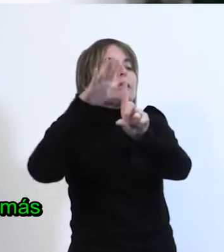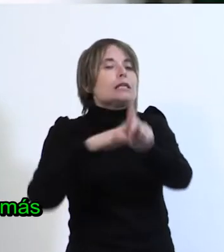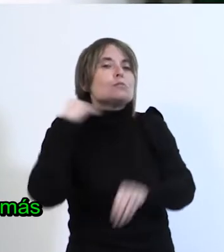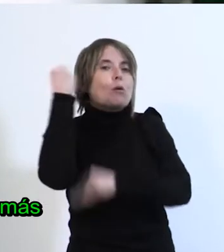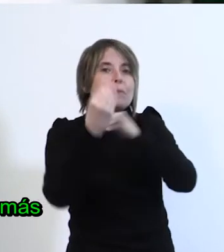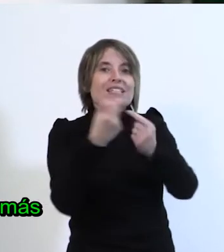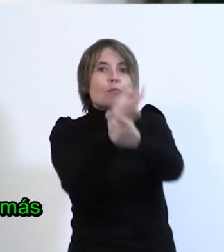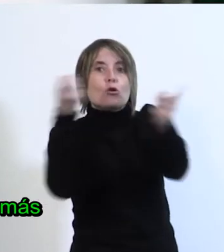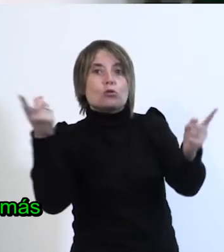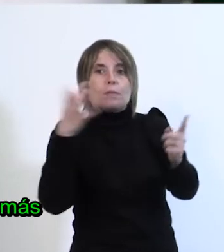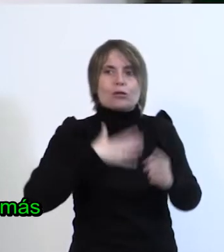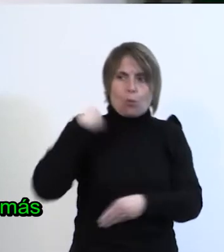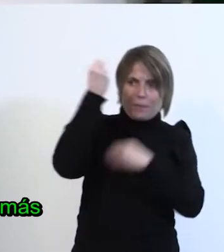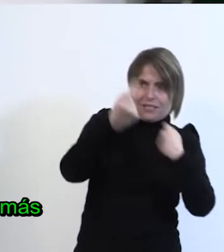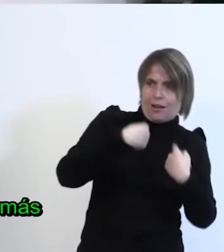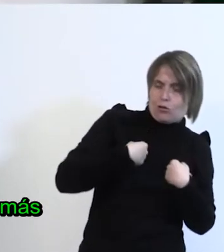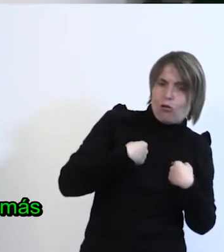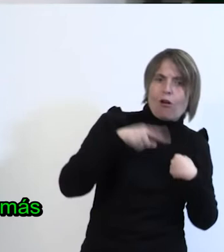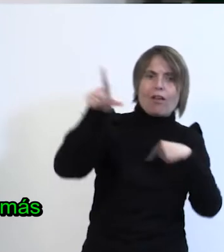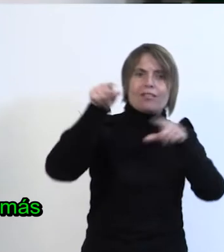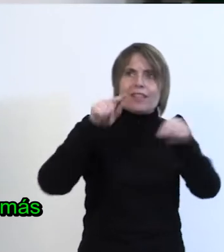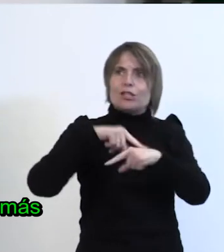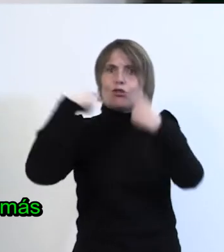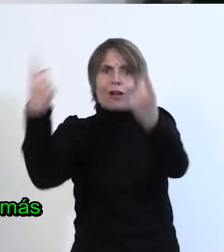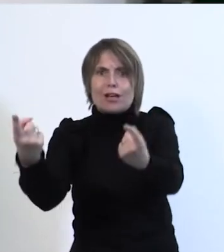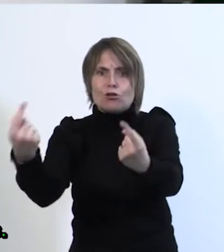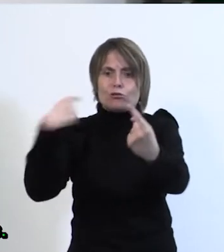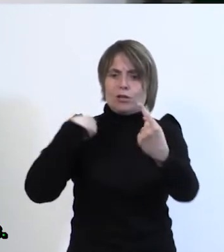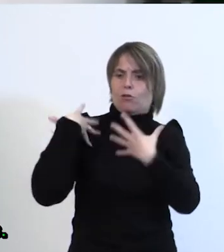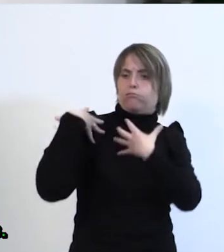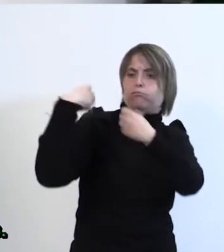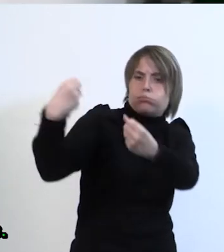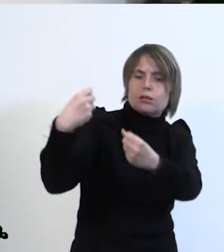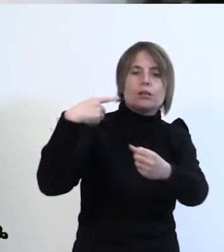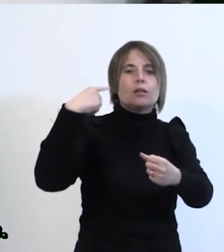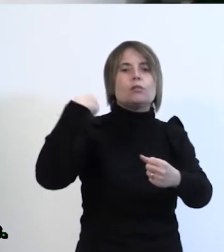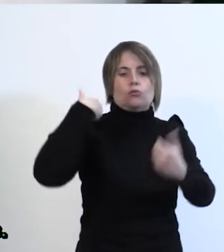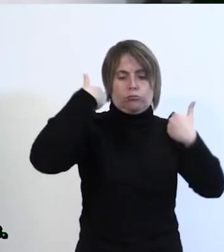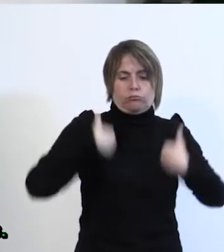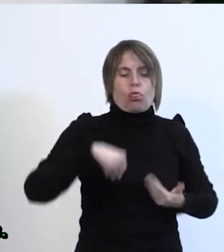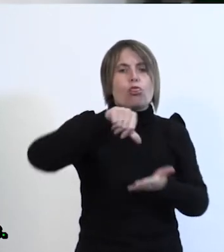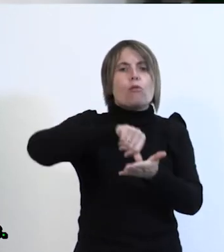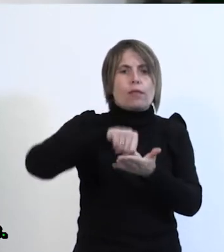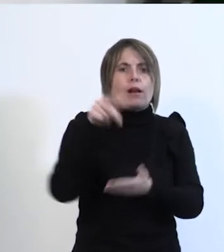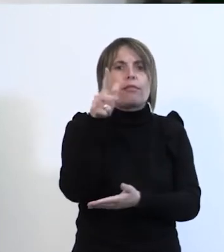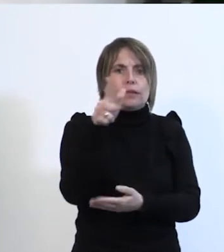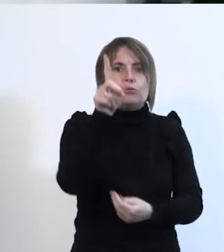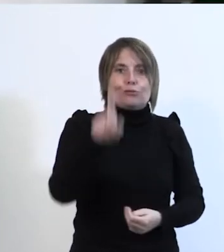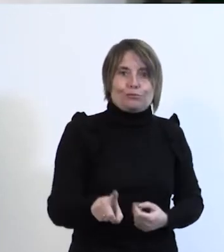es pensar por las demás y decidir por las demás y despojarnos nuestra condición de